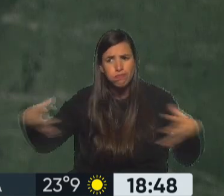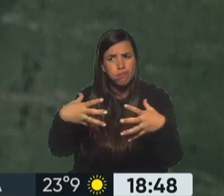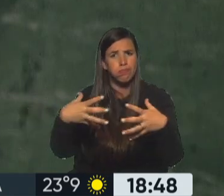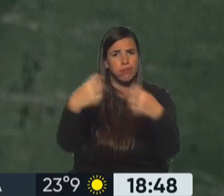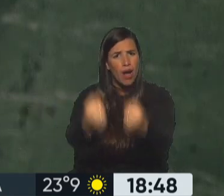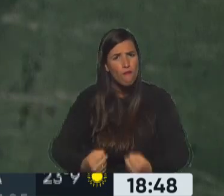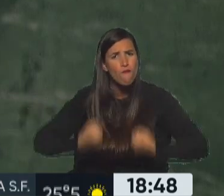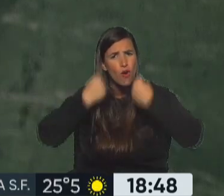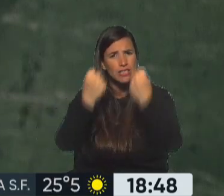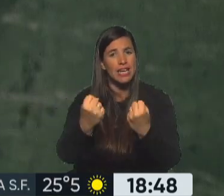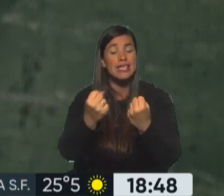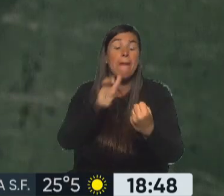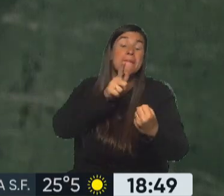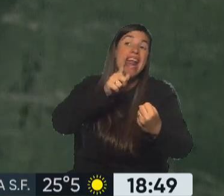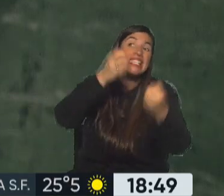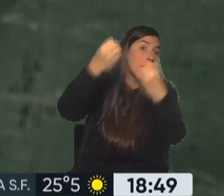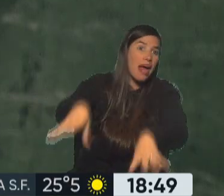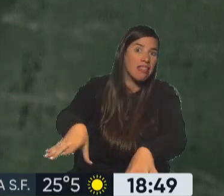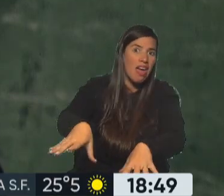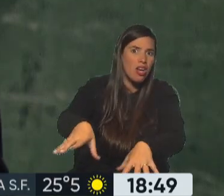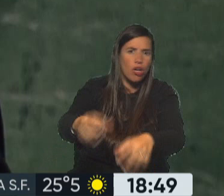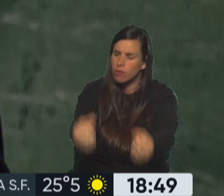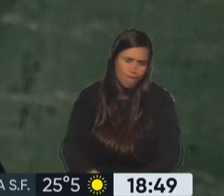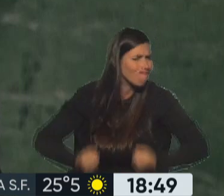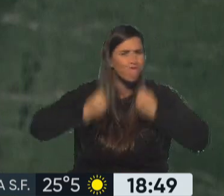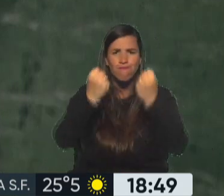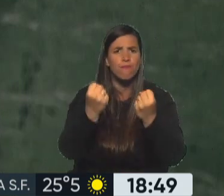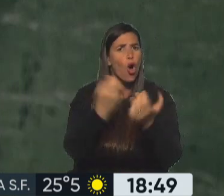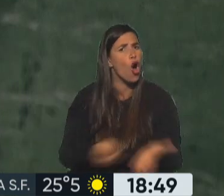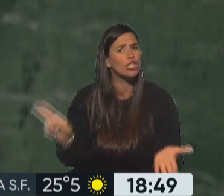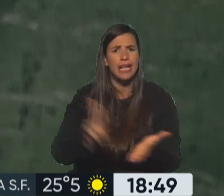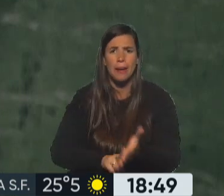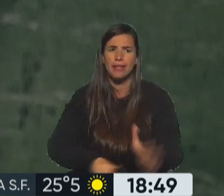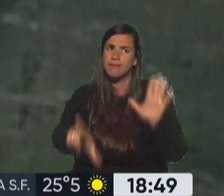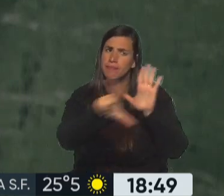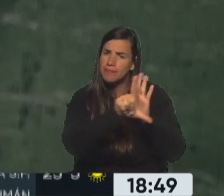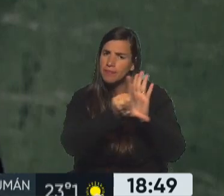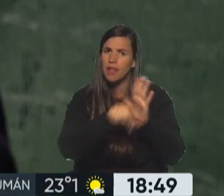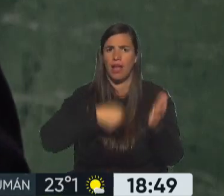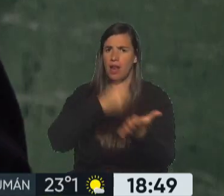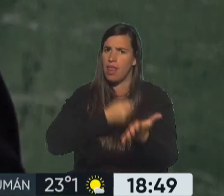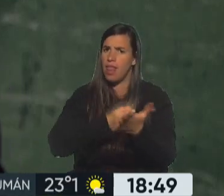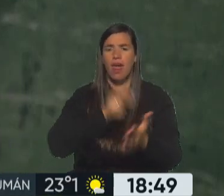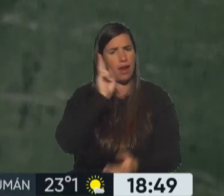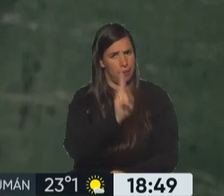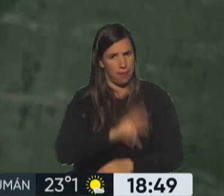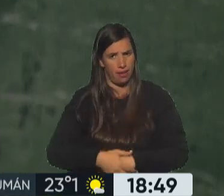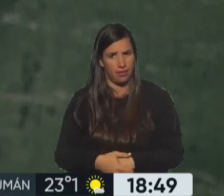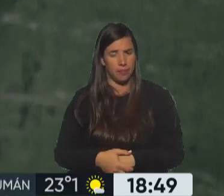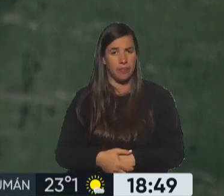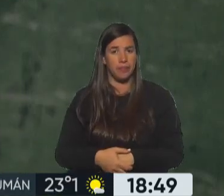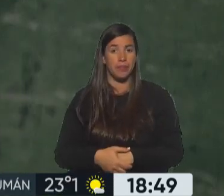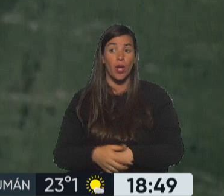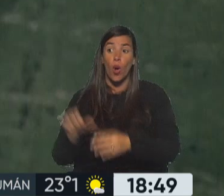haber perdido para hacer valer las reglas internacionales. Los países del sur global hemos